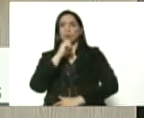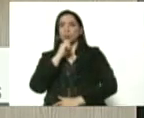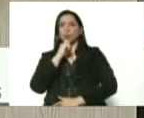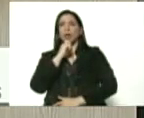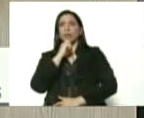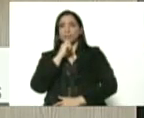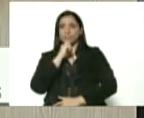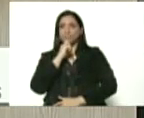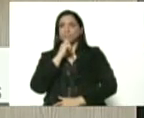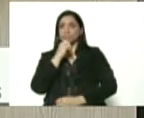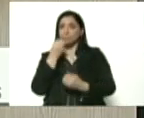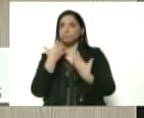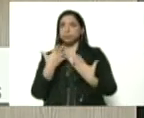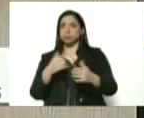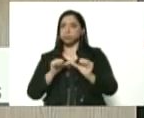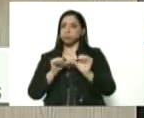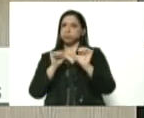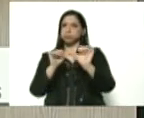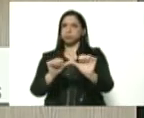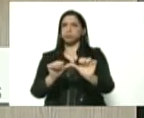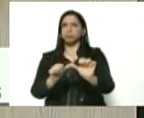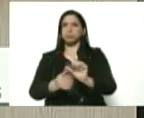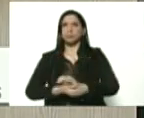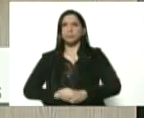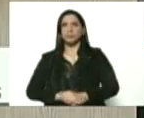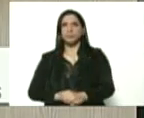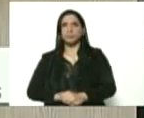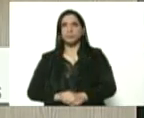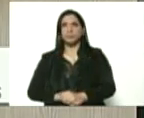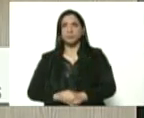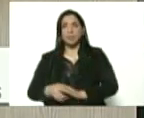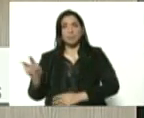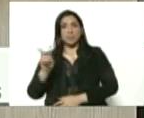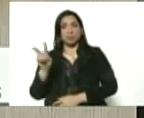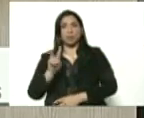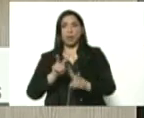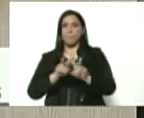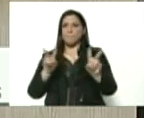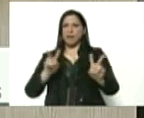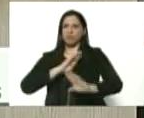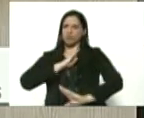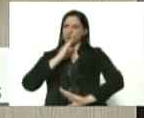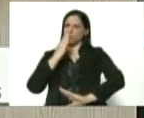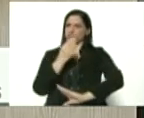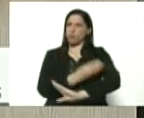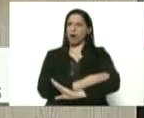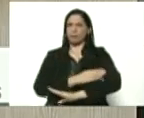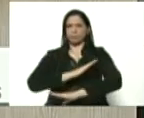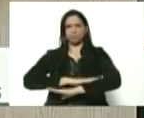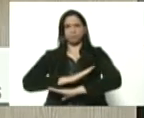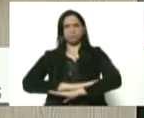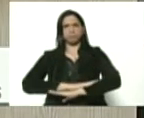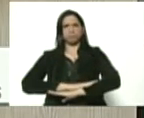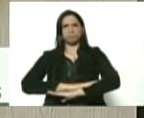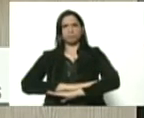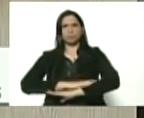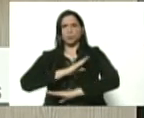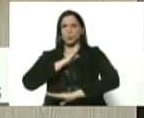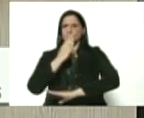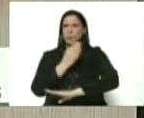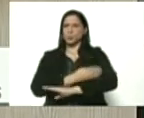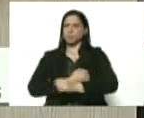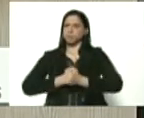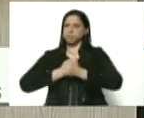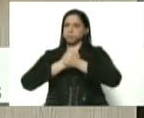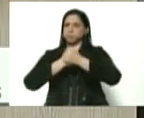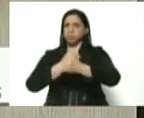airoso y seguirá saliendo airoso. Venezuela está en paz por la valentía, la determinación, la terquedad amorosa